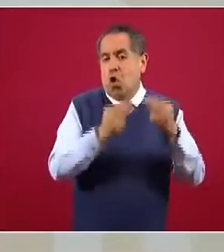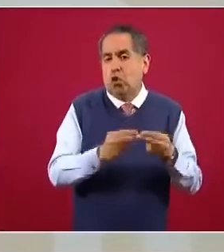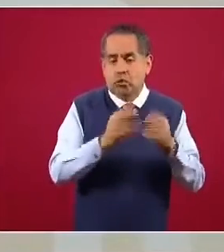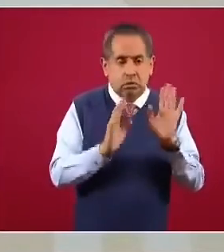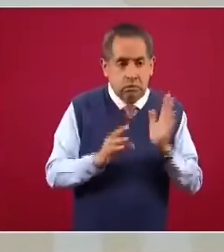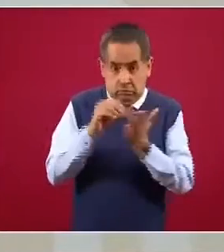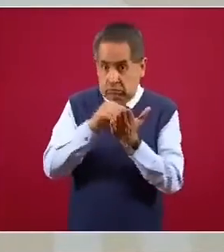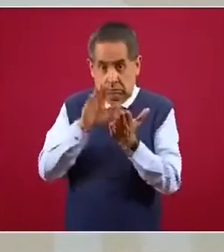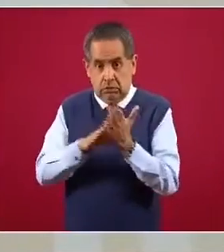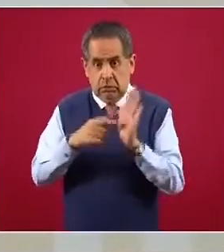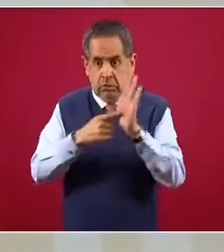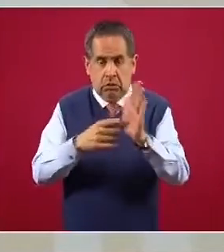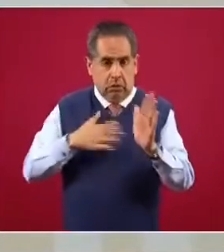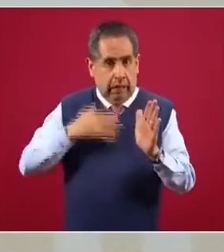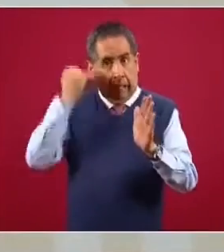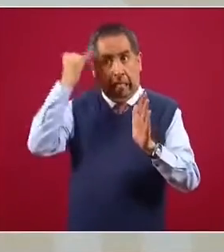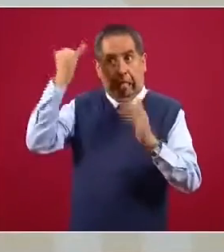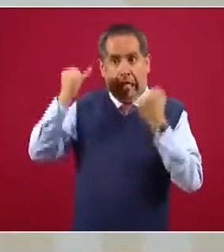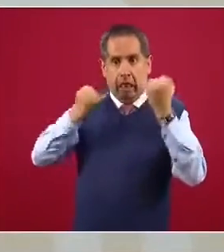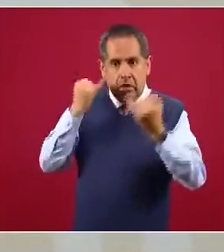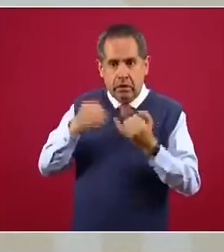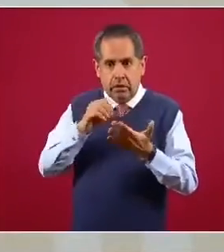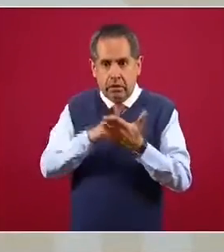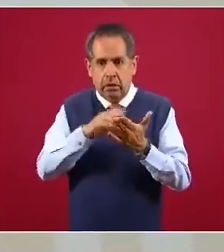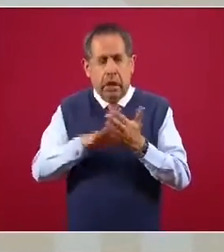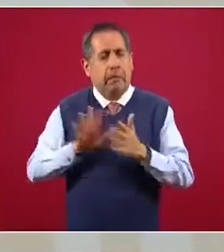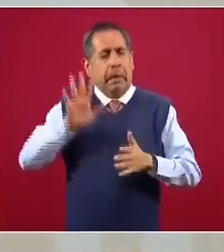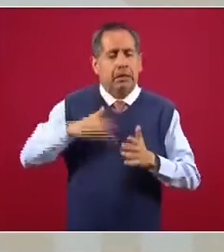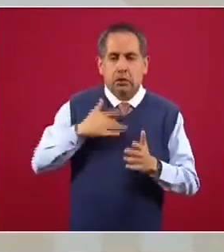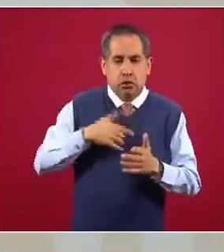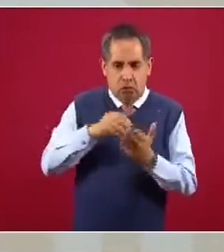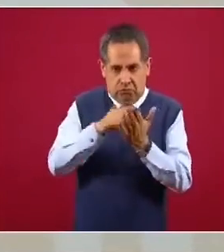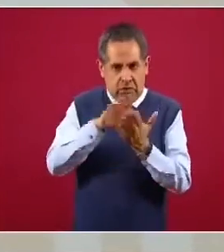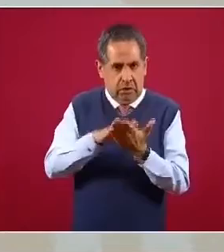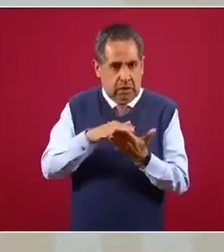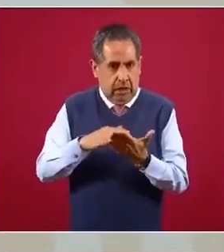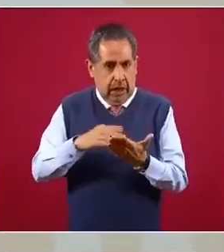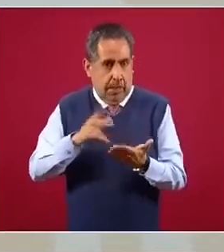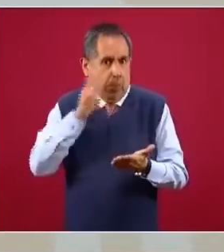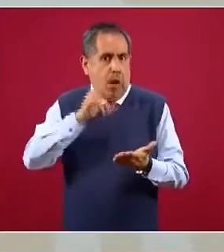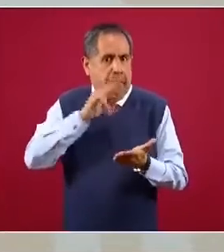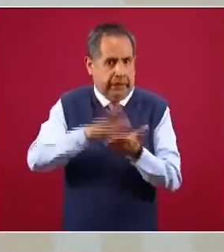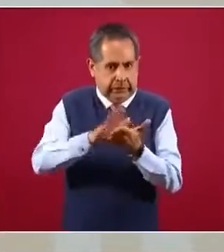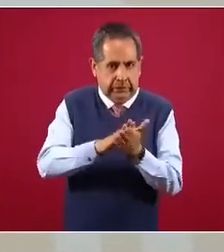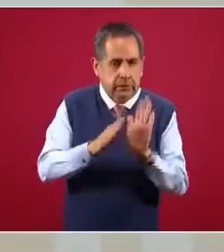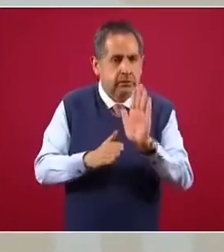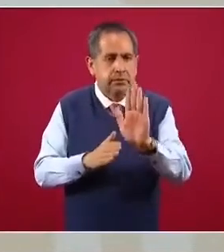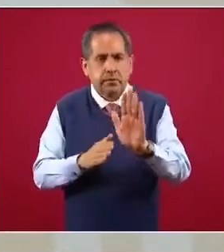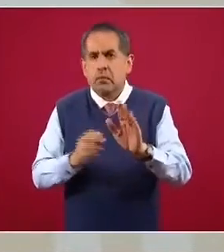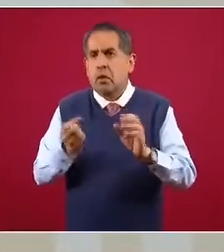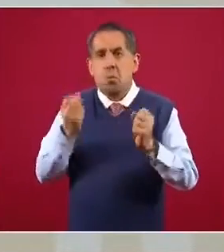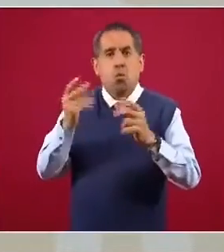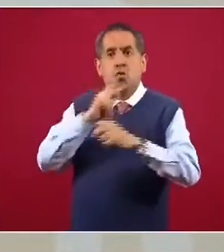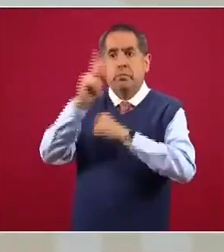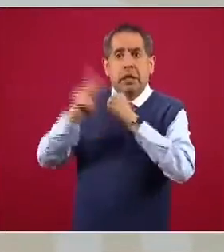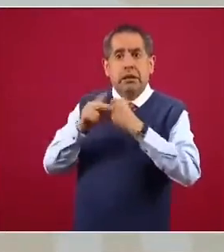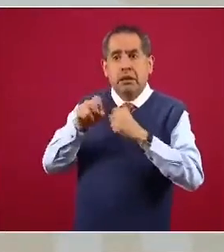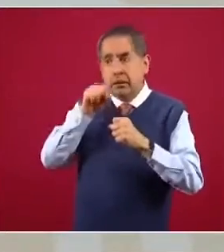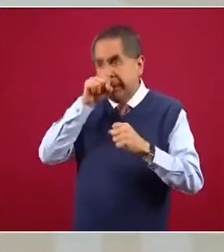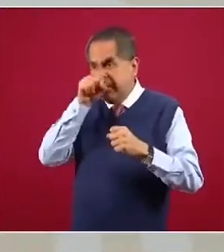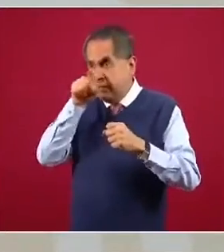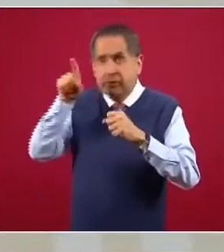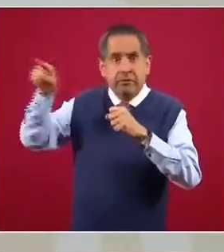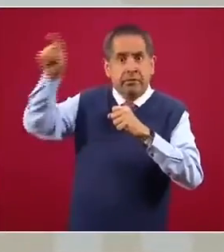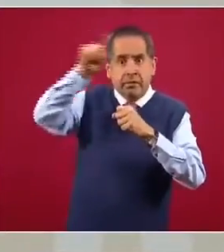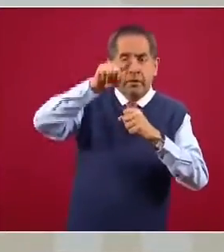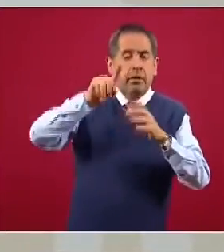está documentado, no estoy diciendo algo que aprecio que es así, está formalmente documentado. Se implantó en muchos países, en la